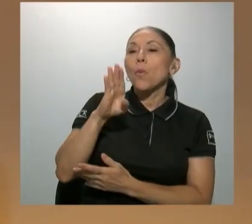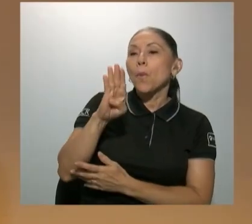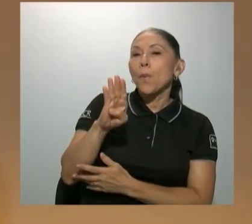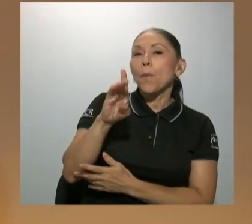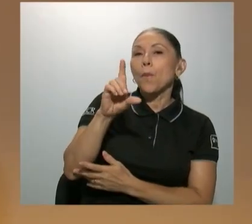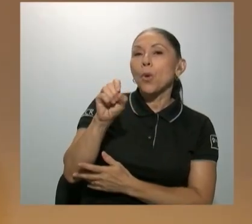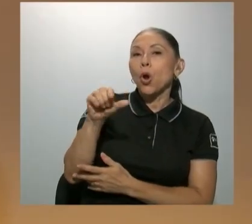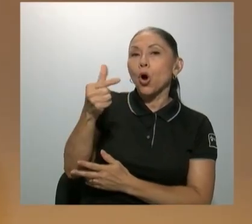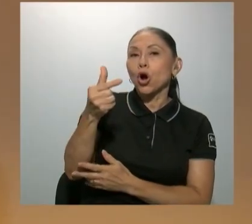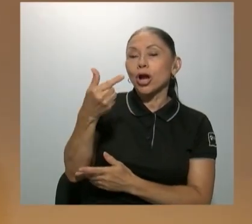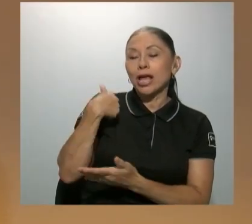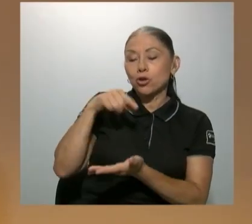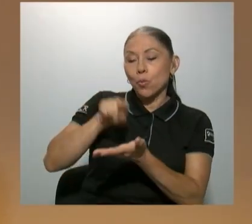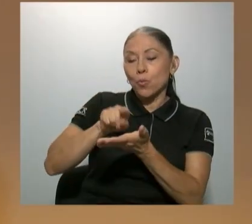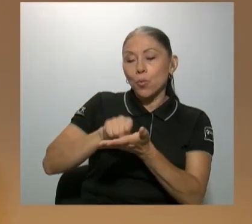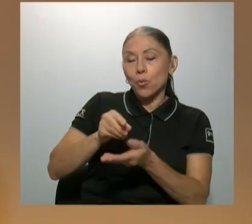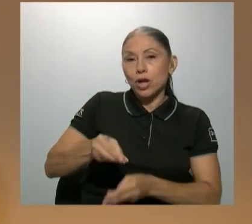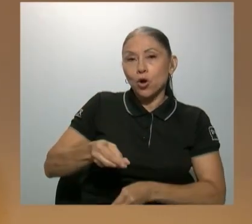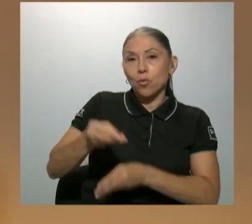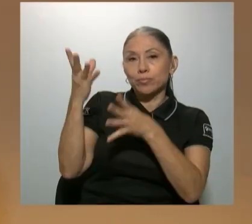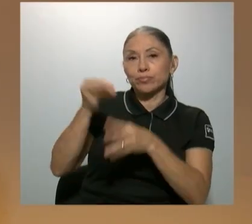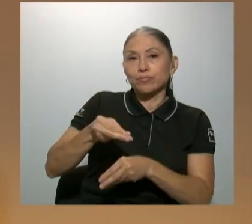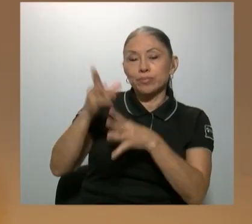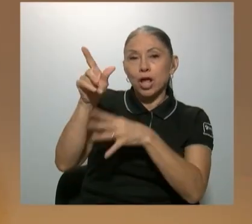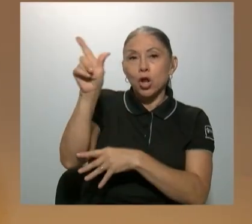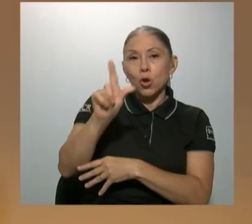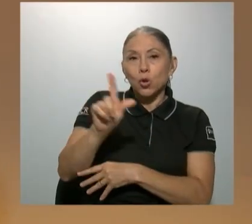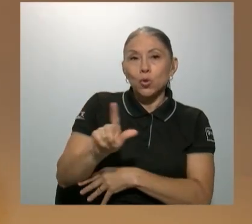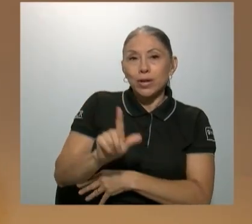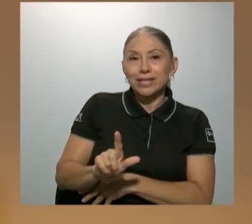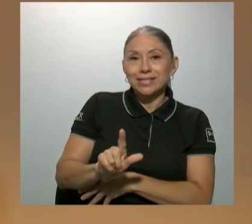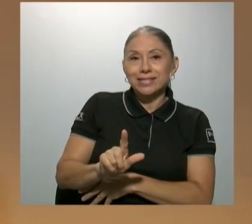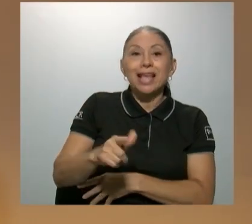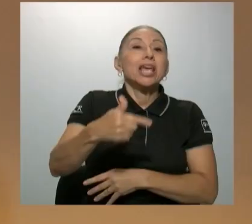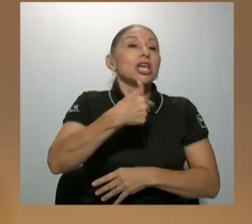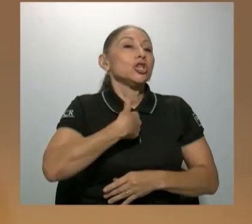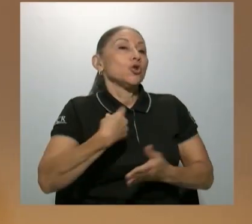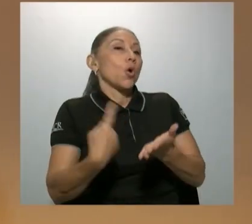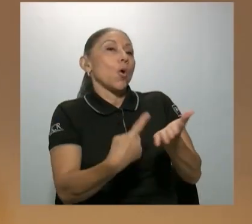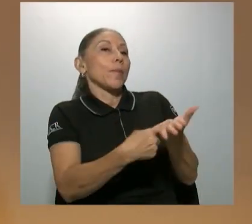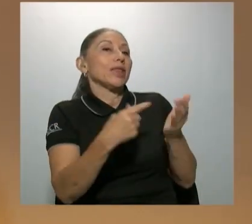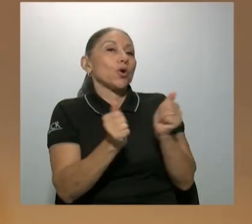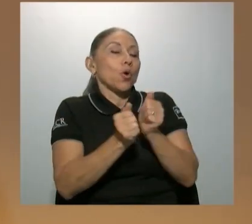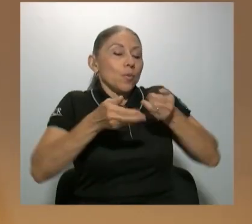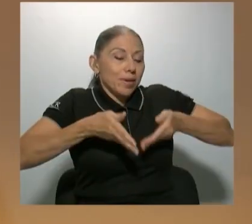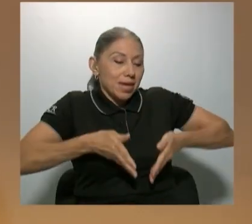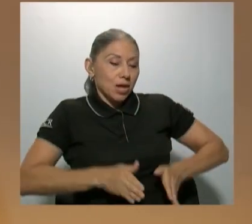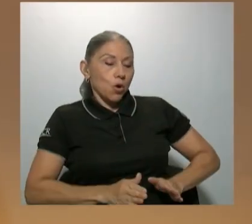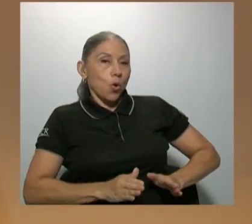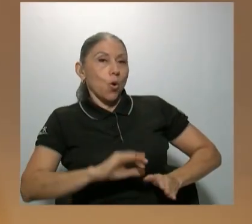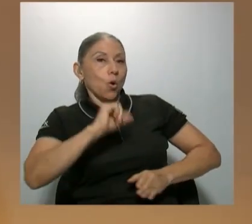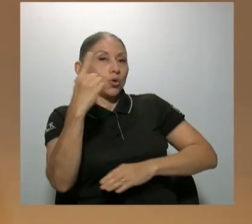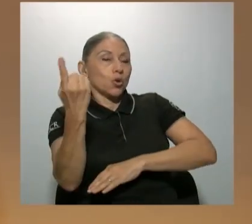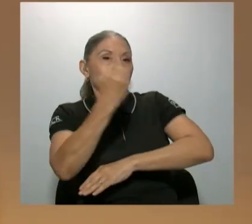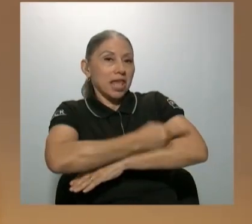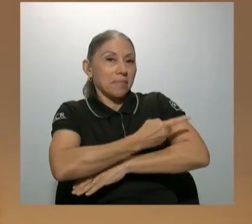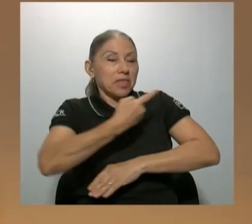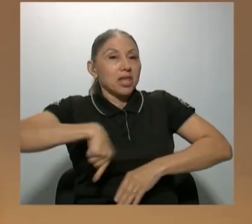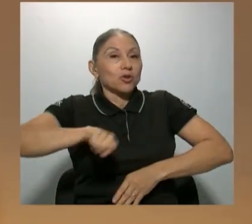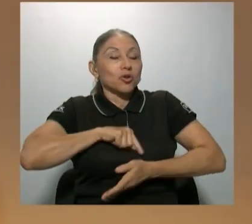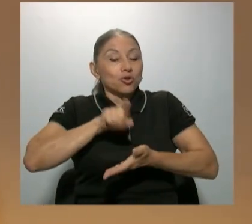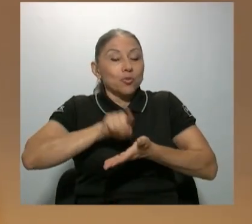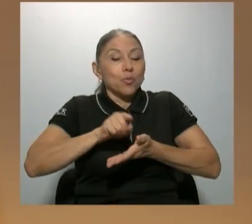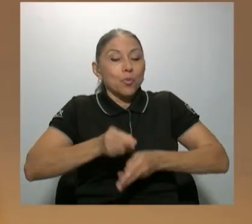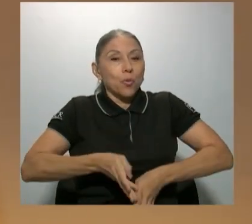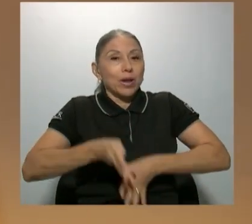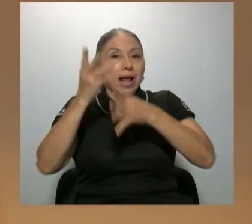un diálogo con mi hijo Álvaro otro día de la semana y publicamos ambas cosas. El blog